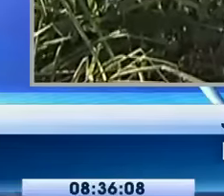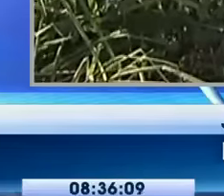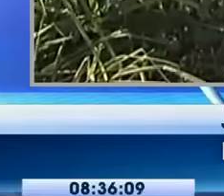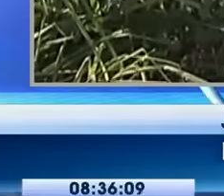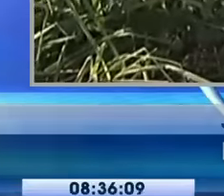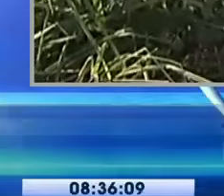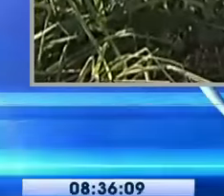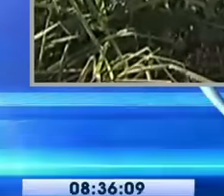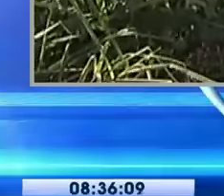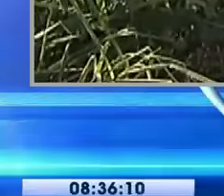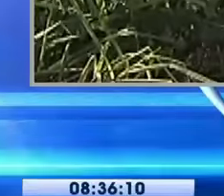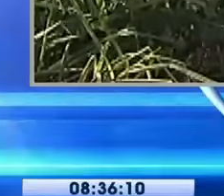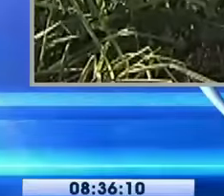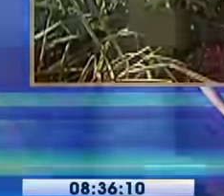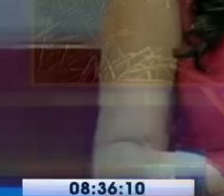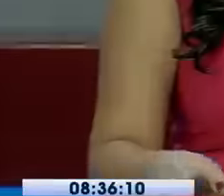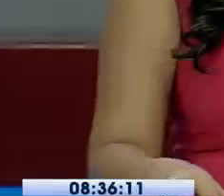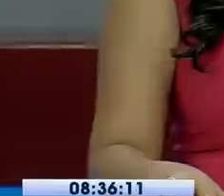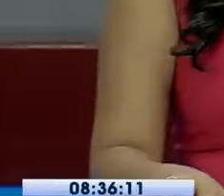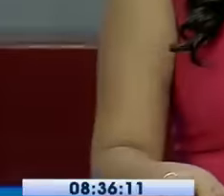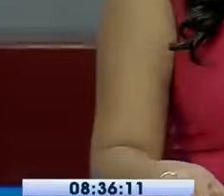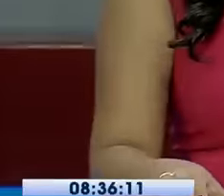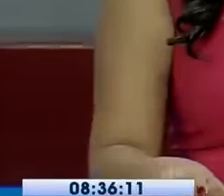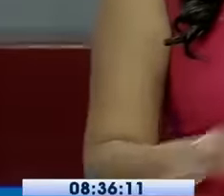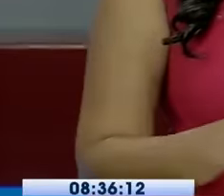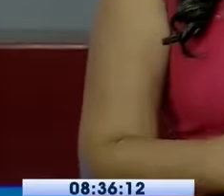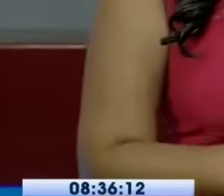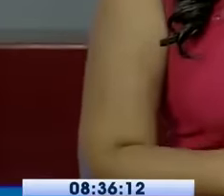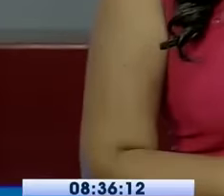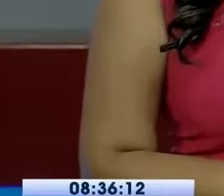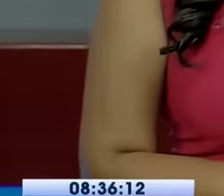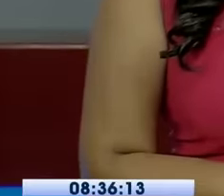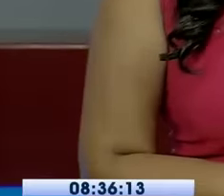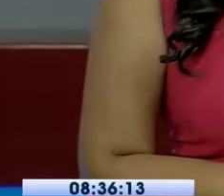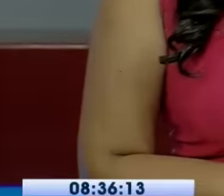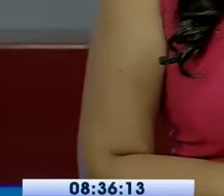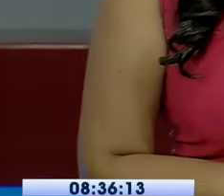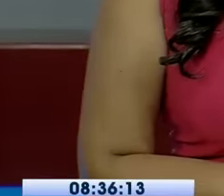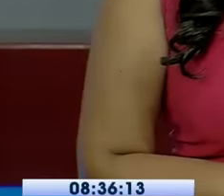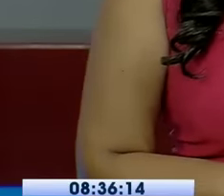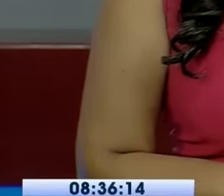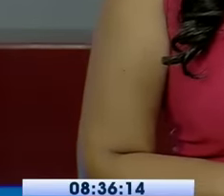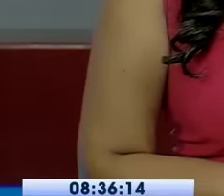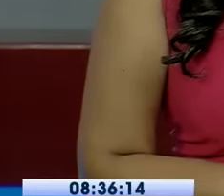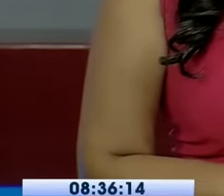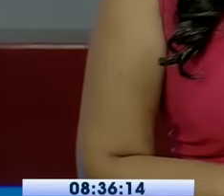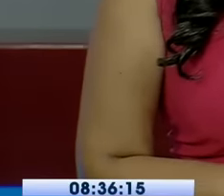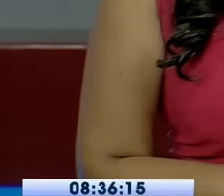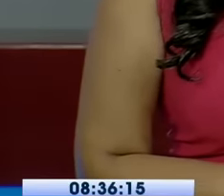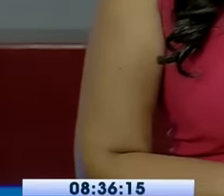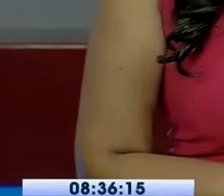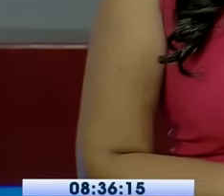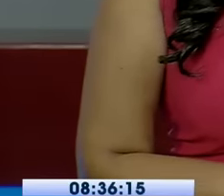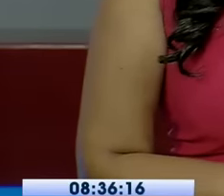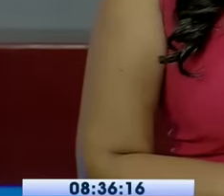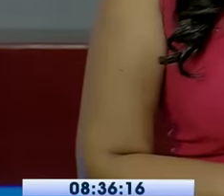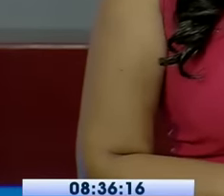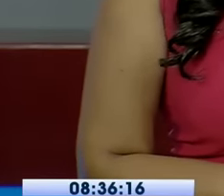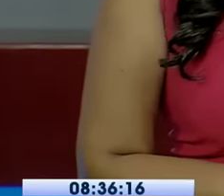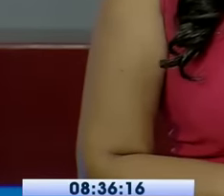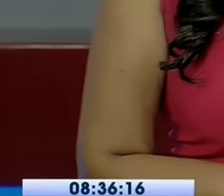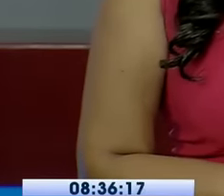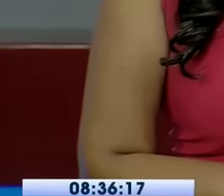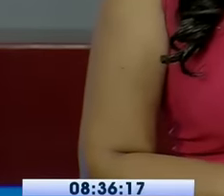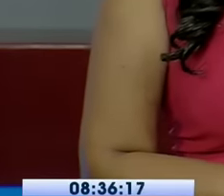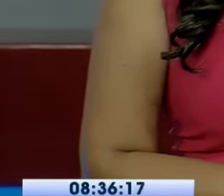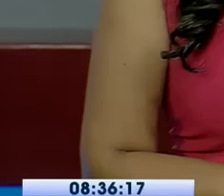días. Gracias, José. Muy buenos días. Vamos con otra información ahora, amigos televidentes. Un hombre murió y una mujer resultó herida tras recibir disparos